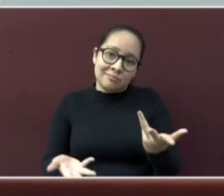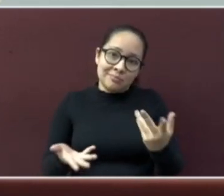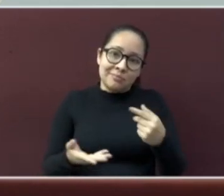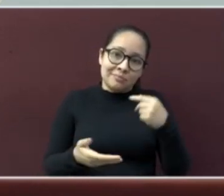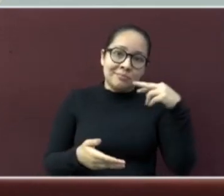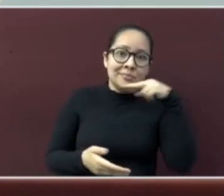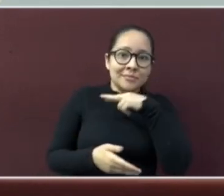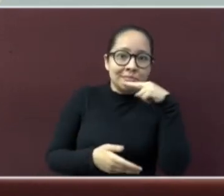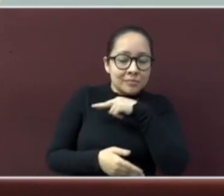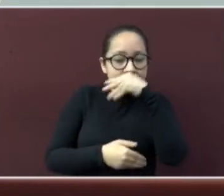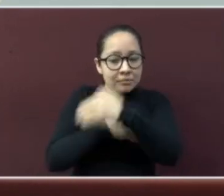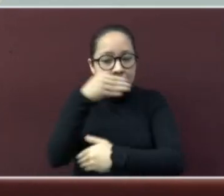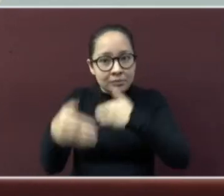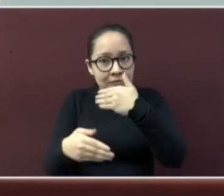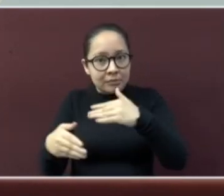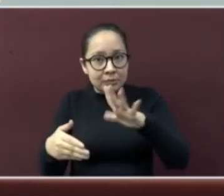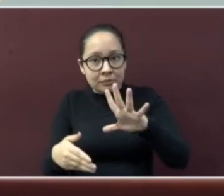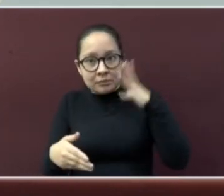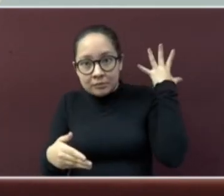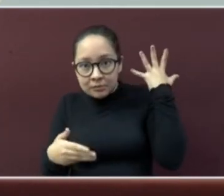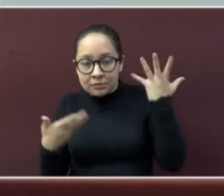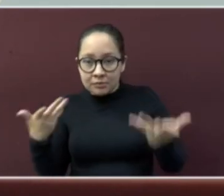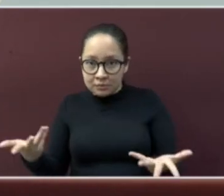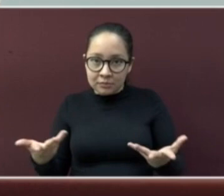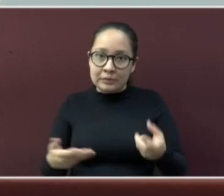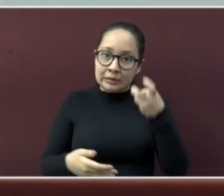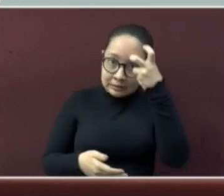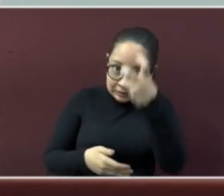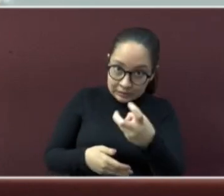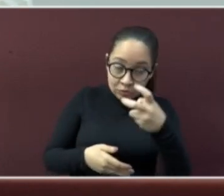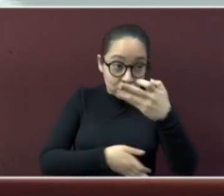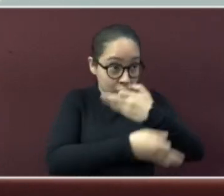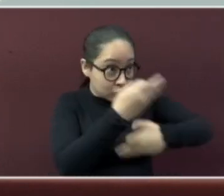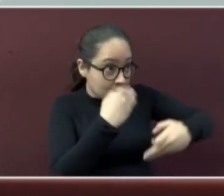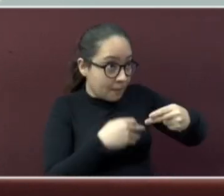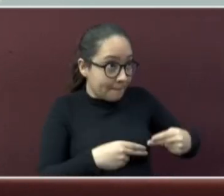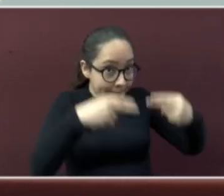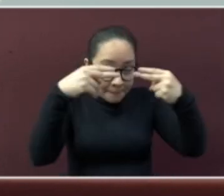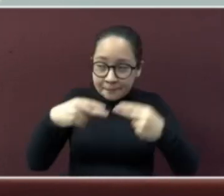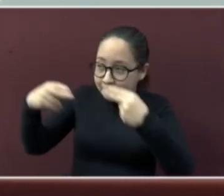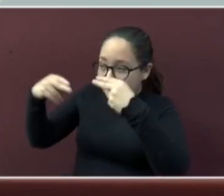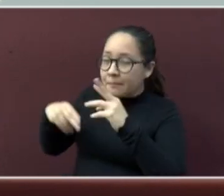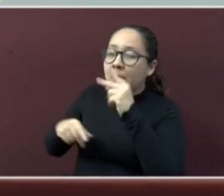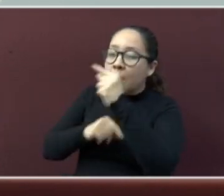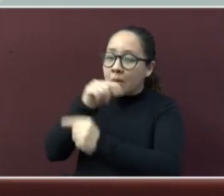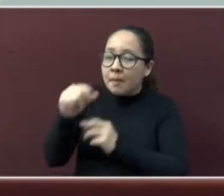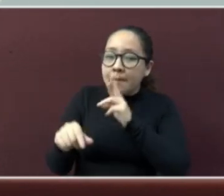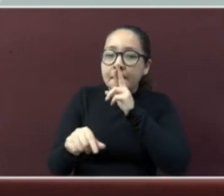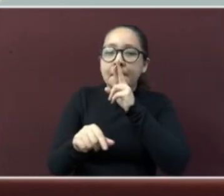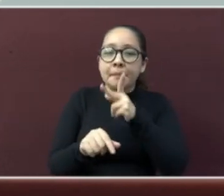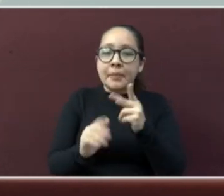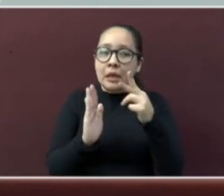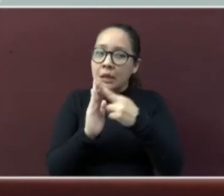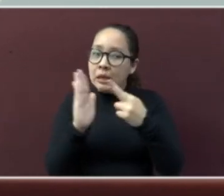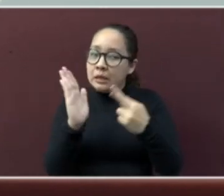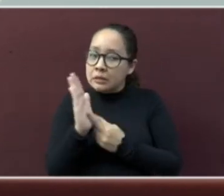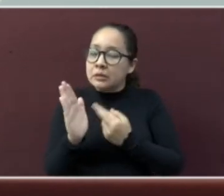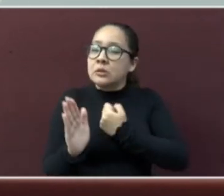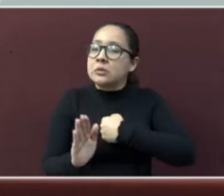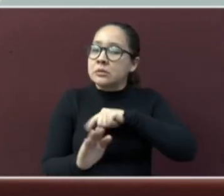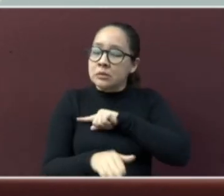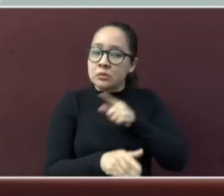avanzaremos y así podremos ver que todos los comercios inician actividades bajo un seguro control